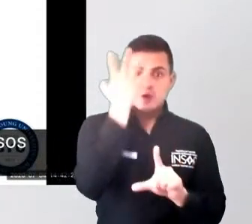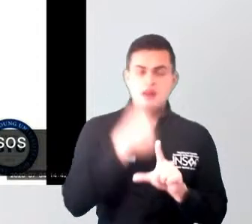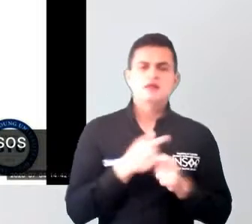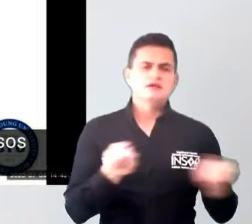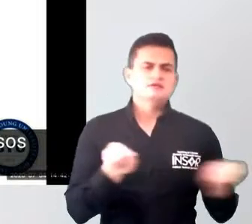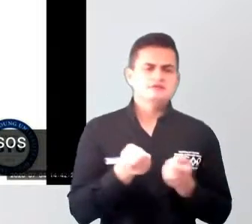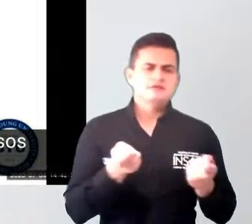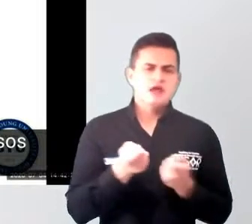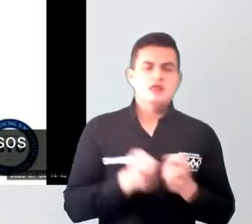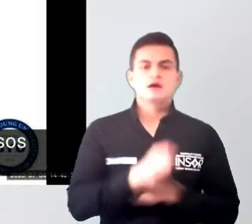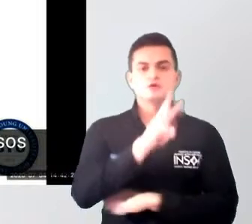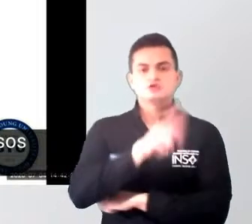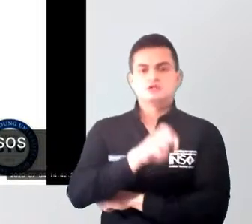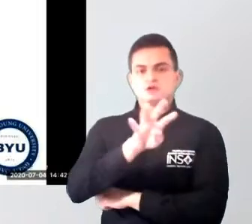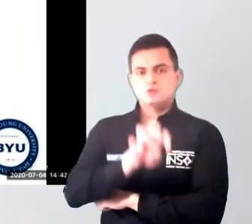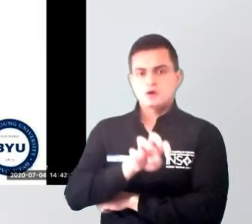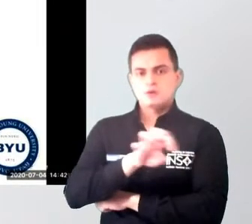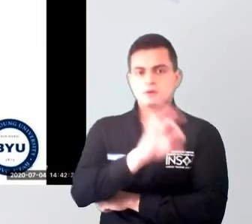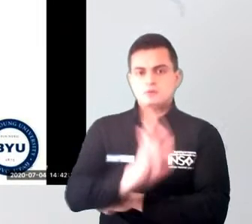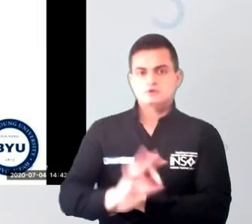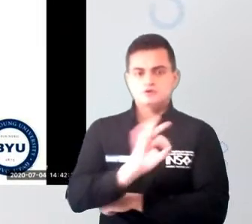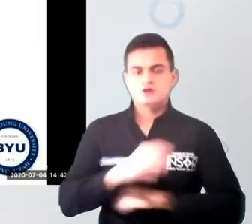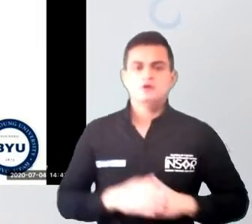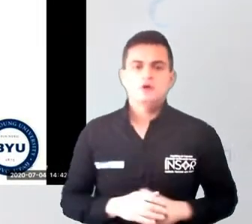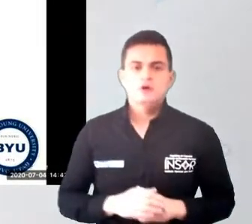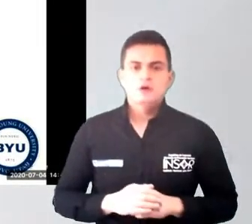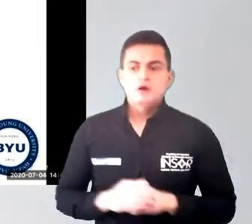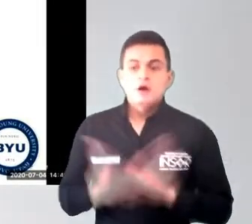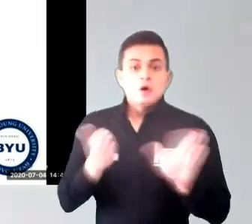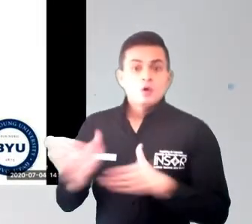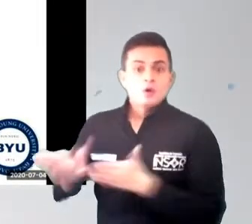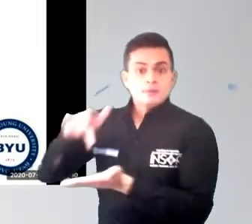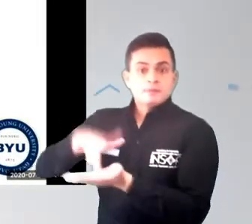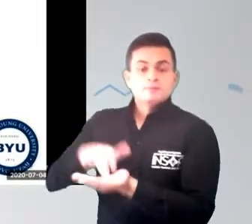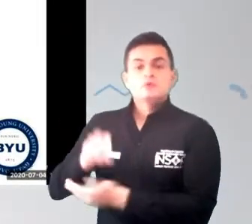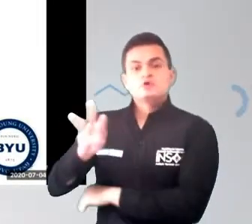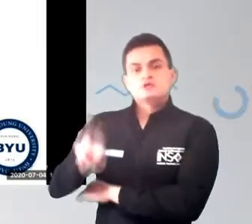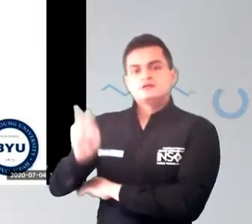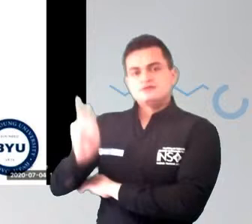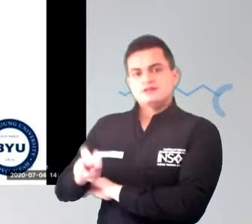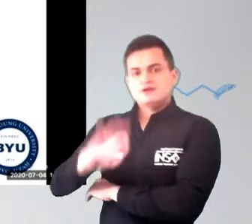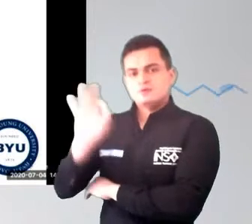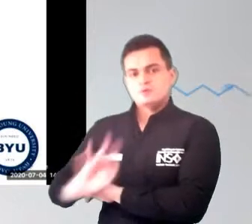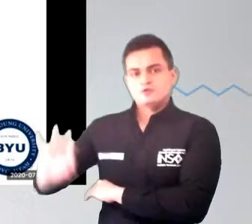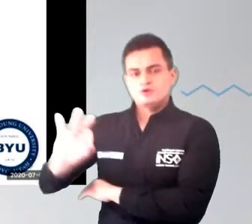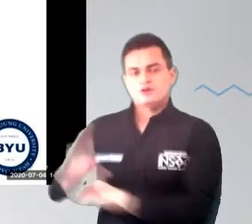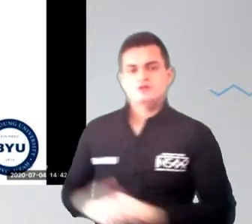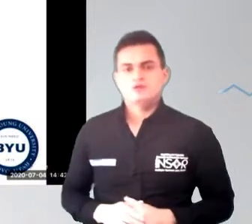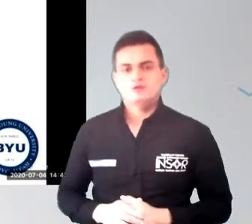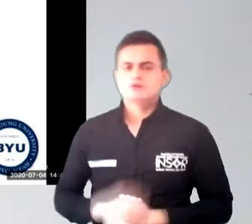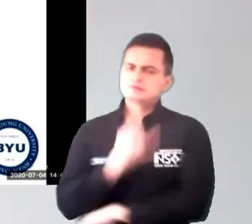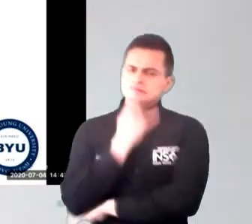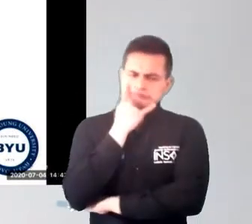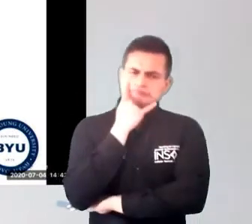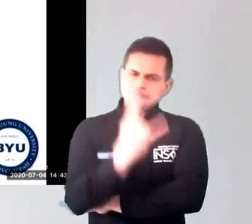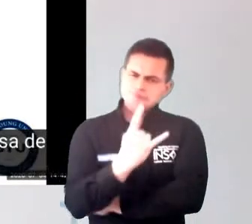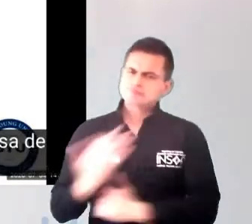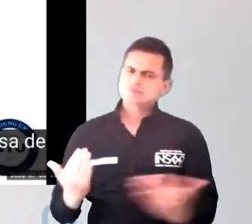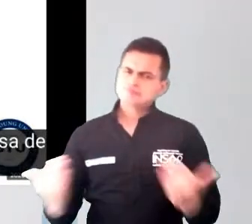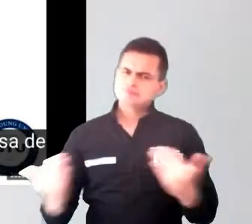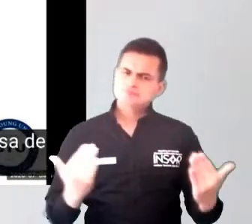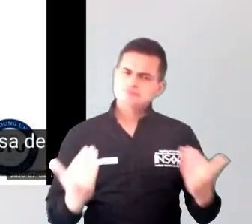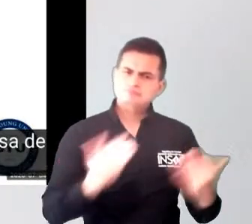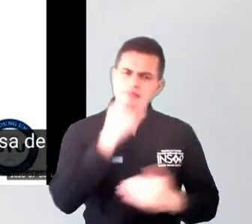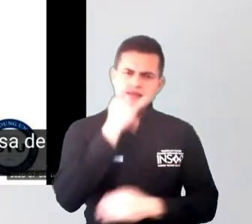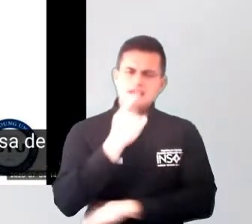del 89%, y para los cursos presenciales del 87%. Es realmente interesante. Estas son